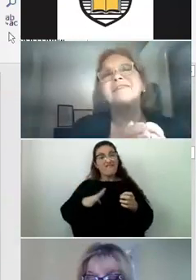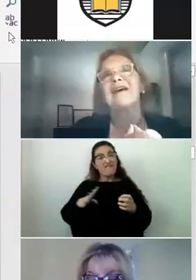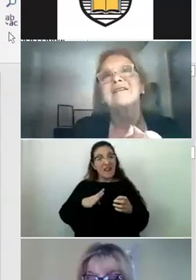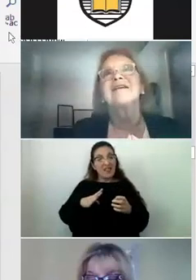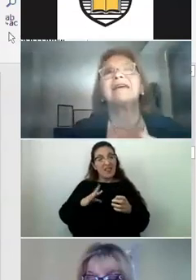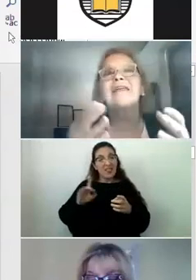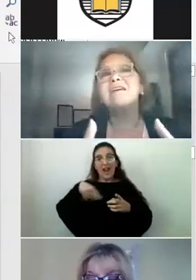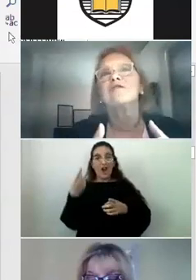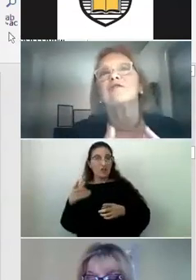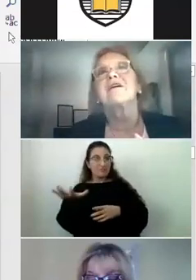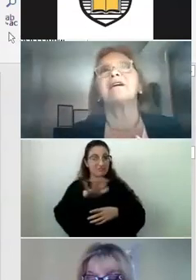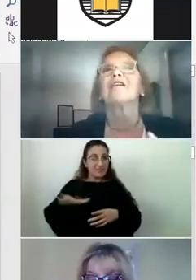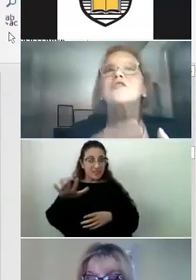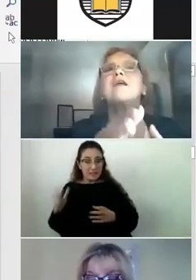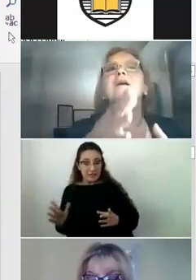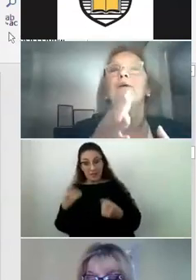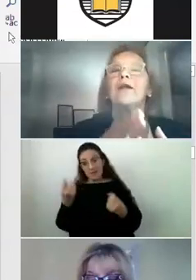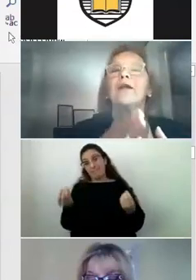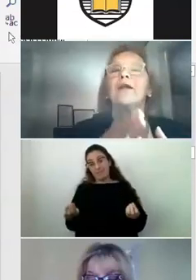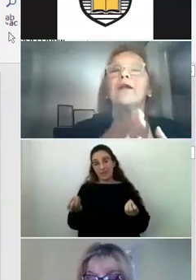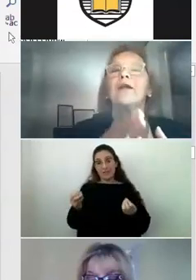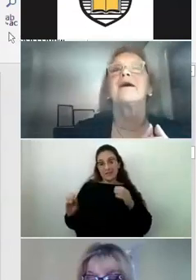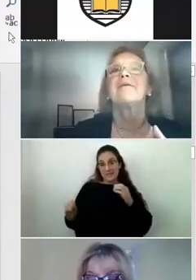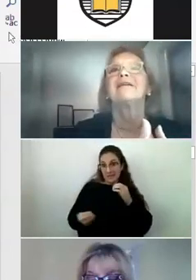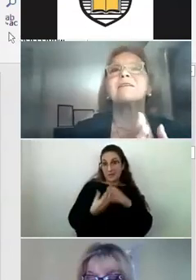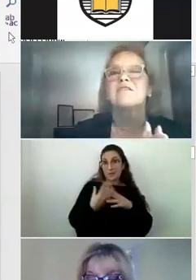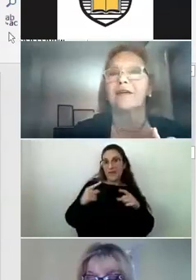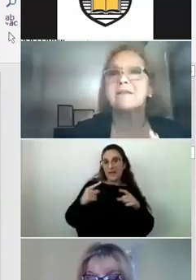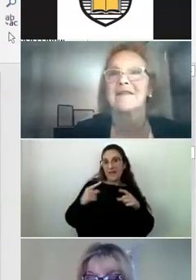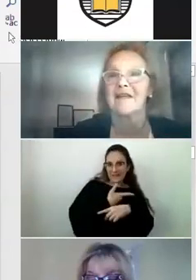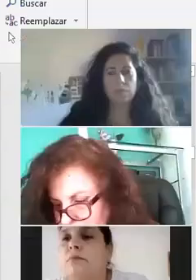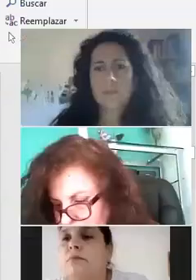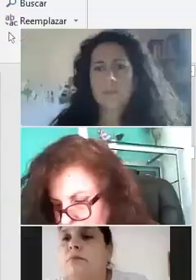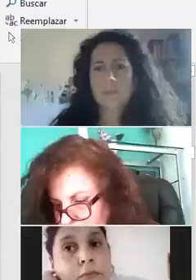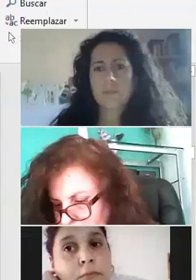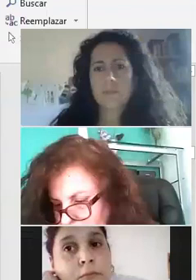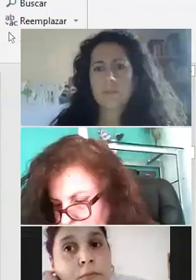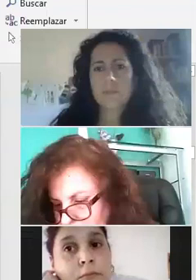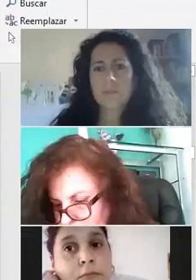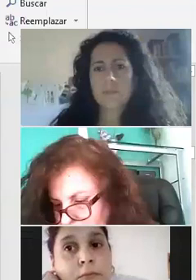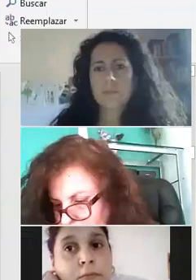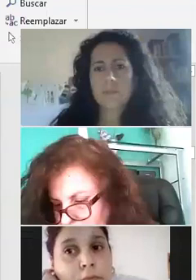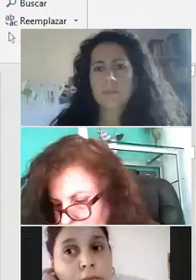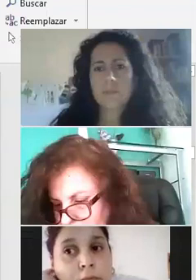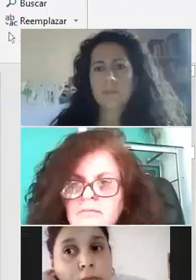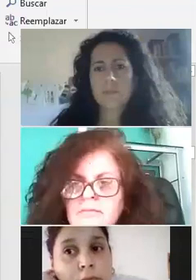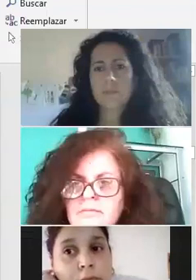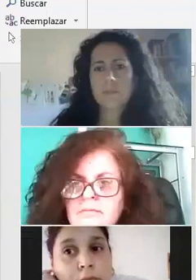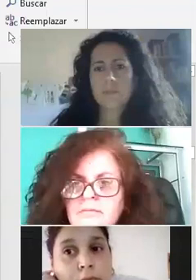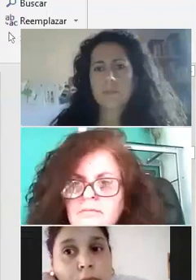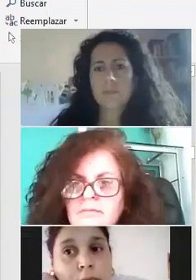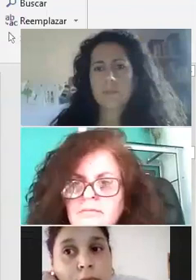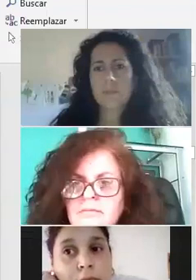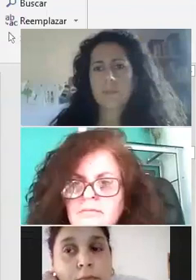áreas, y de ahí surgen que todas las políticas públicas van direccionadas a salud. Por supuesto que salud es importante,